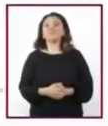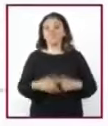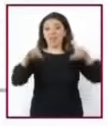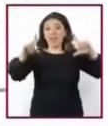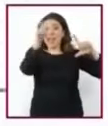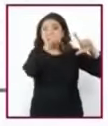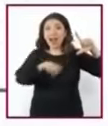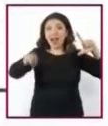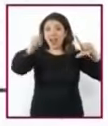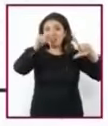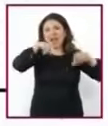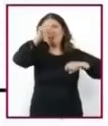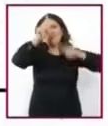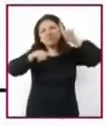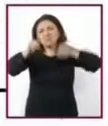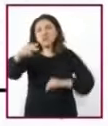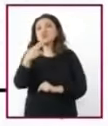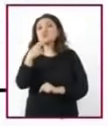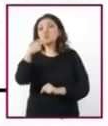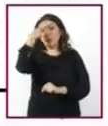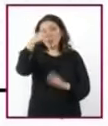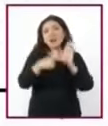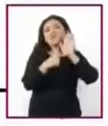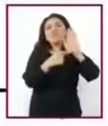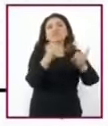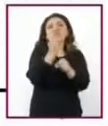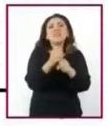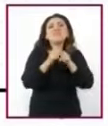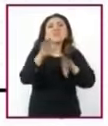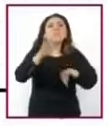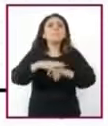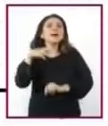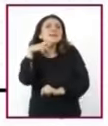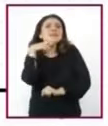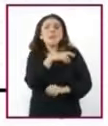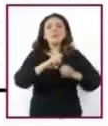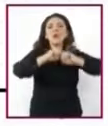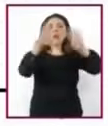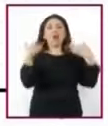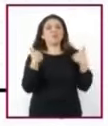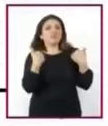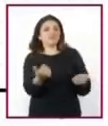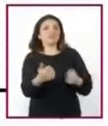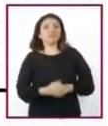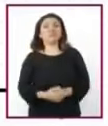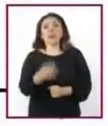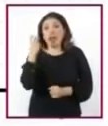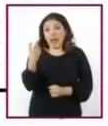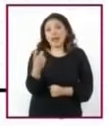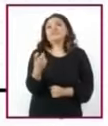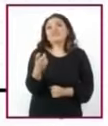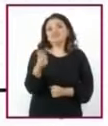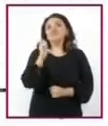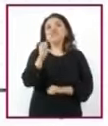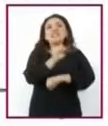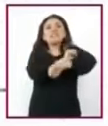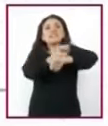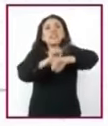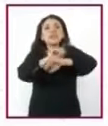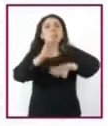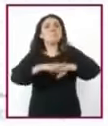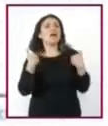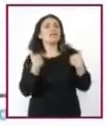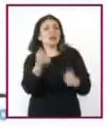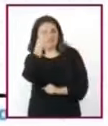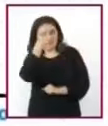Las gráficas son útiles para mostrar datos de una manera ágil y clara, lo que los vuelve más sencillos